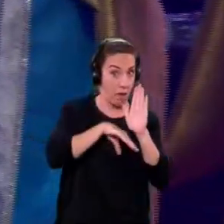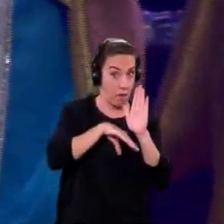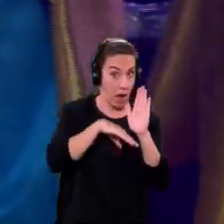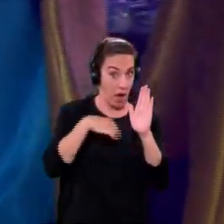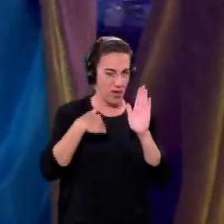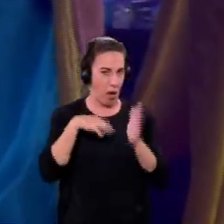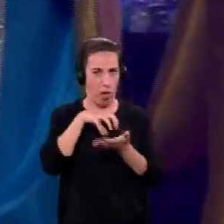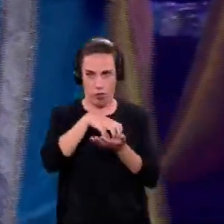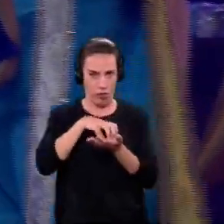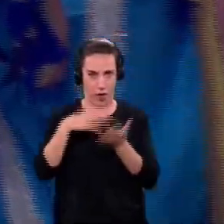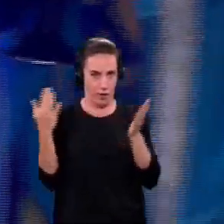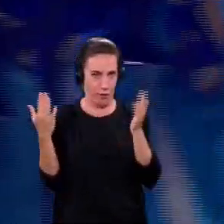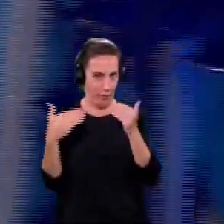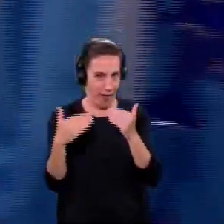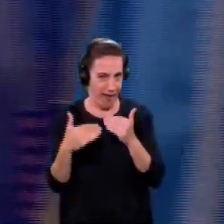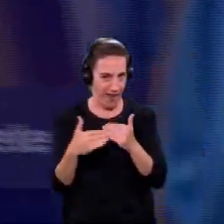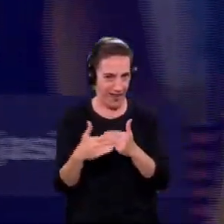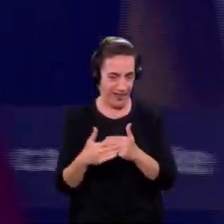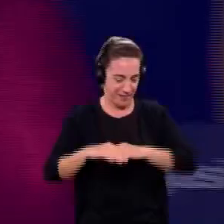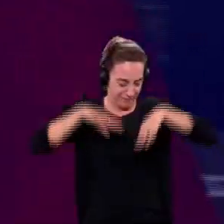duda alguna.